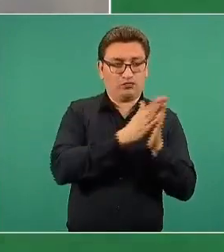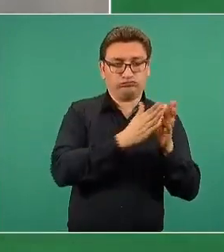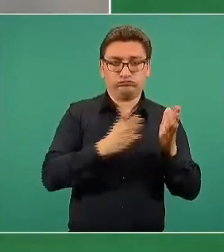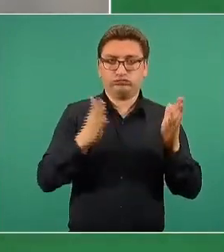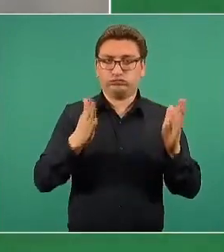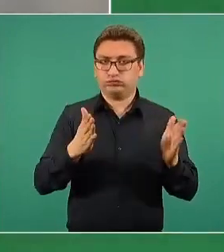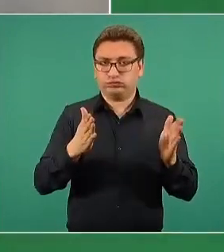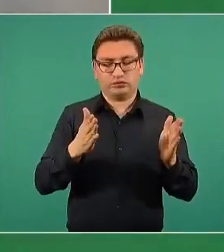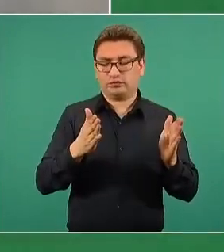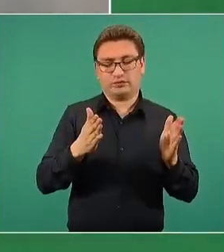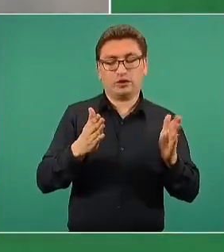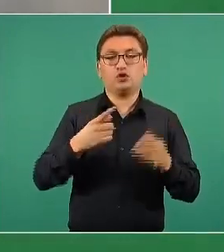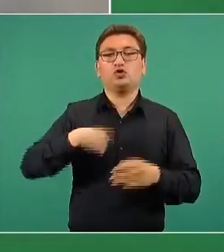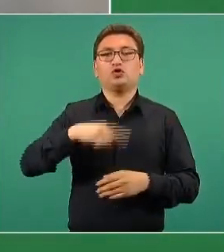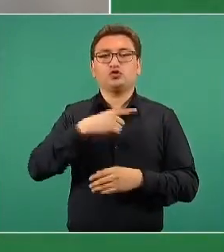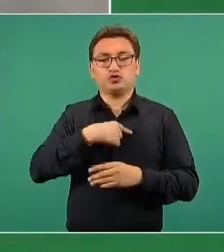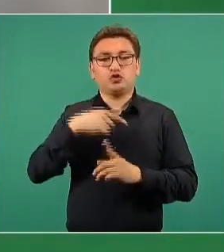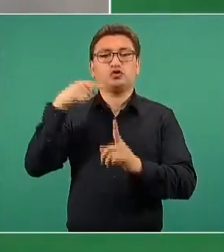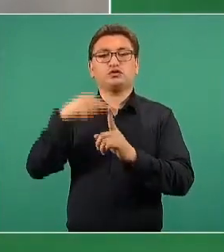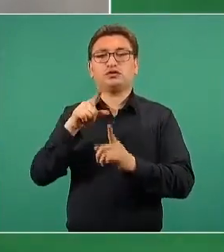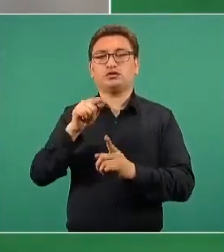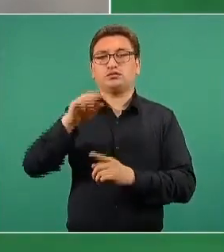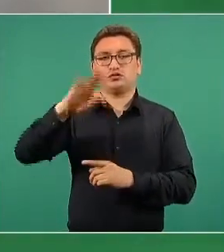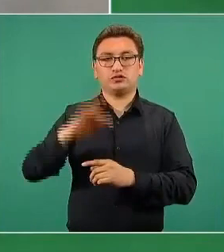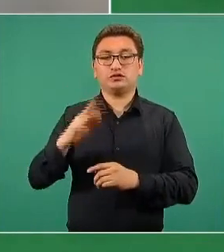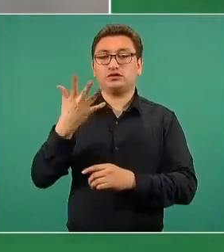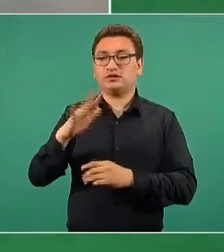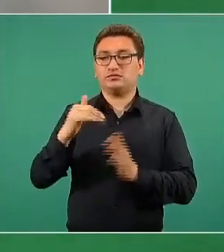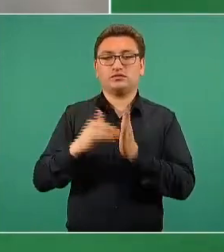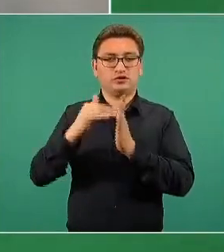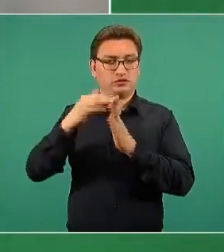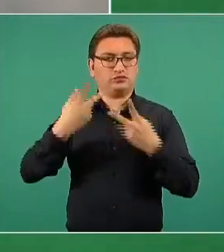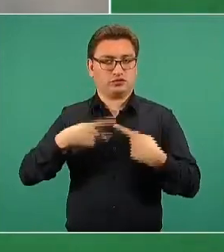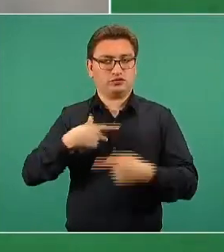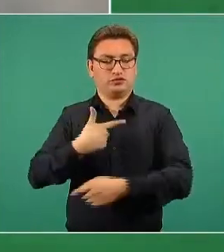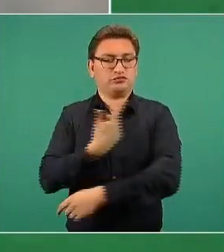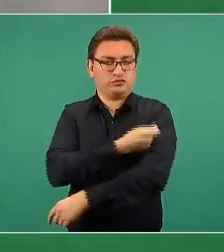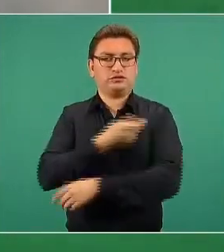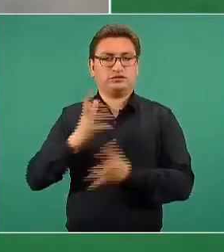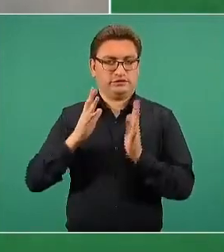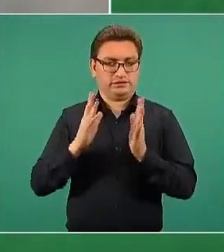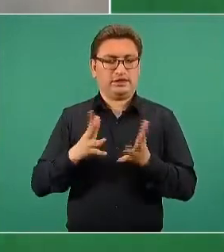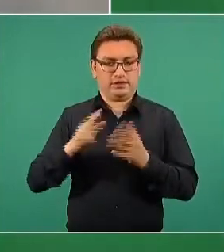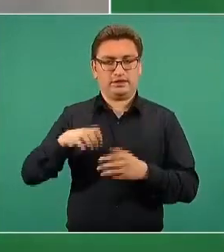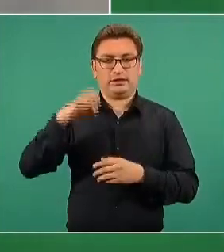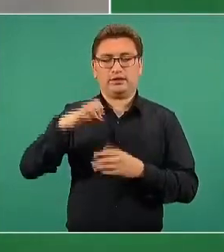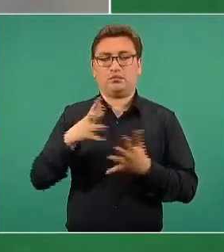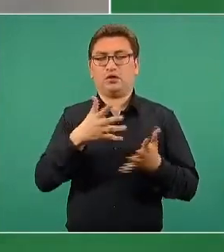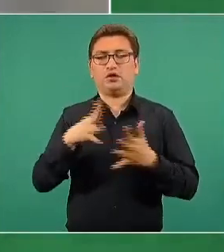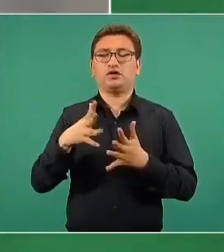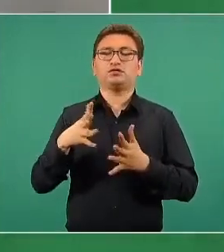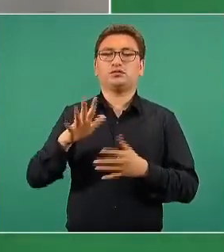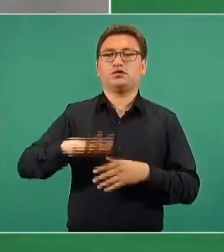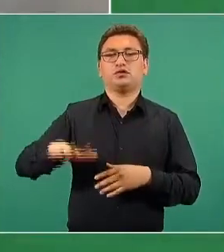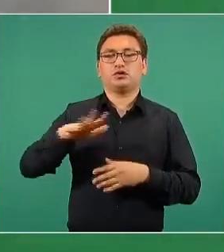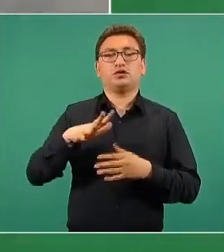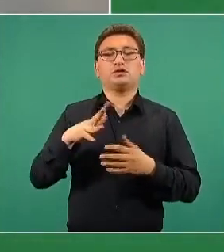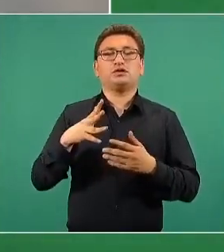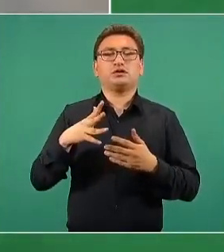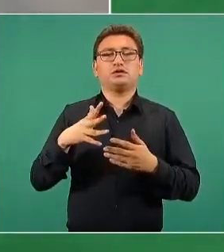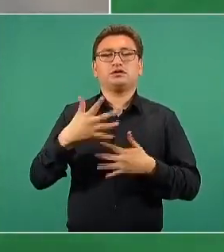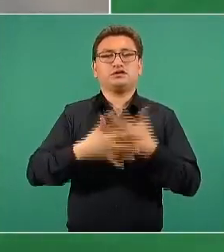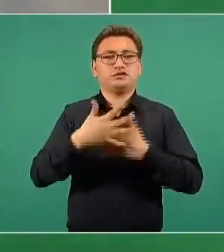del 70%. Actualmente 10 millones de personas adultas mayores ya recibieron una vacuna, de un total aproximado de 15